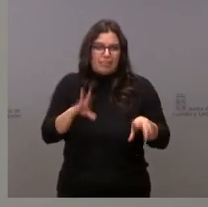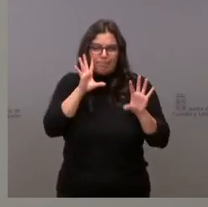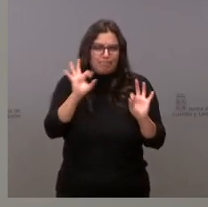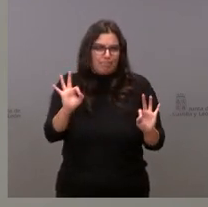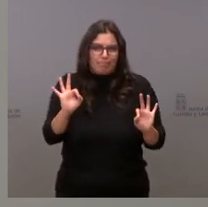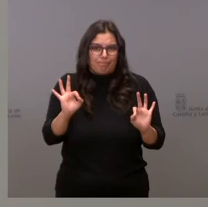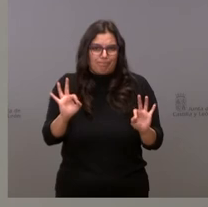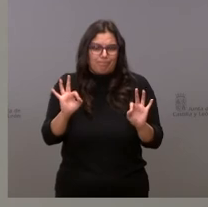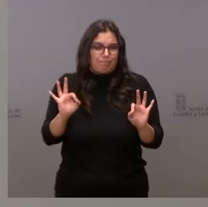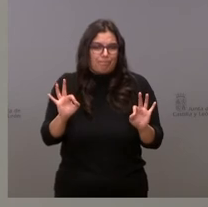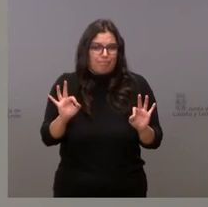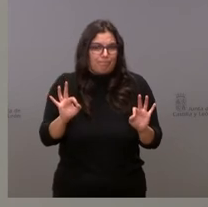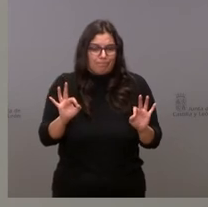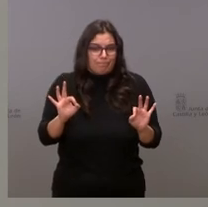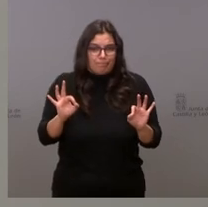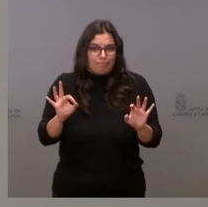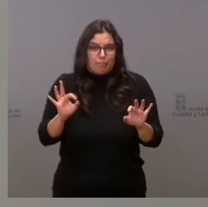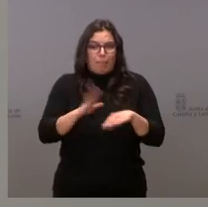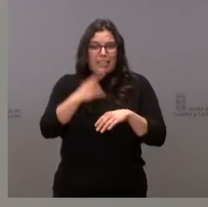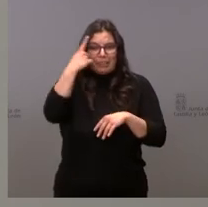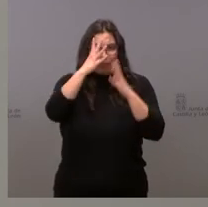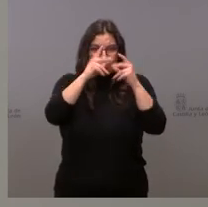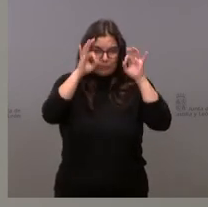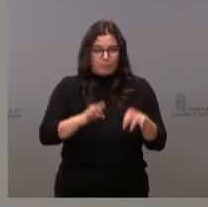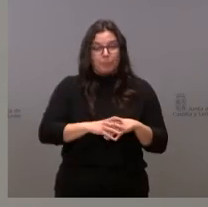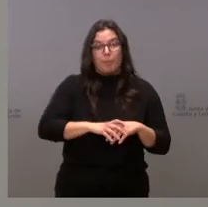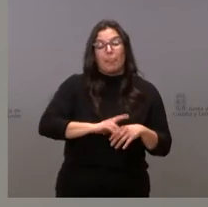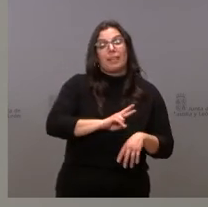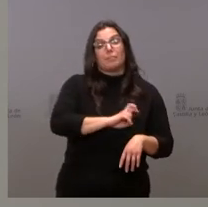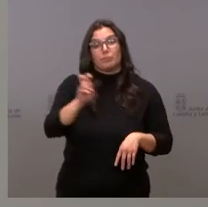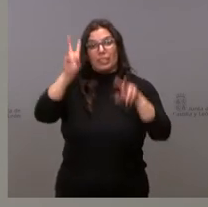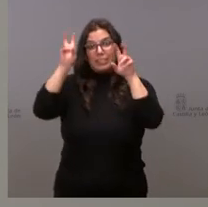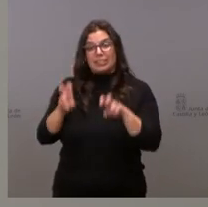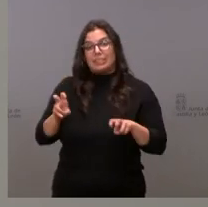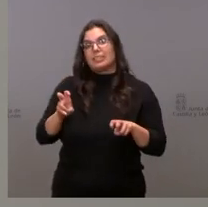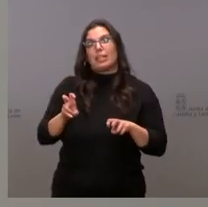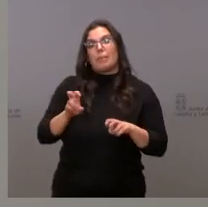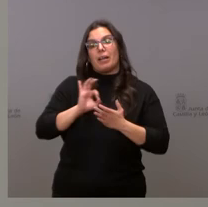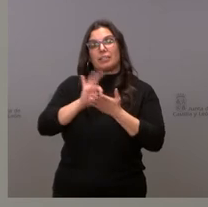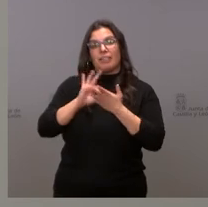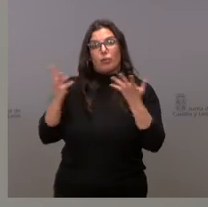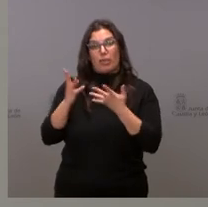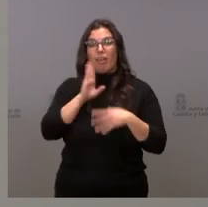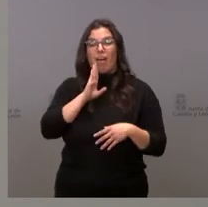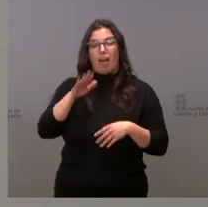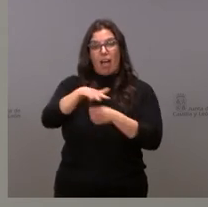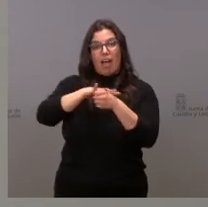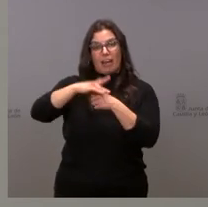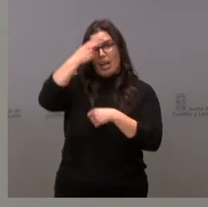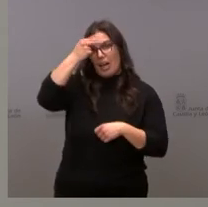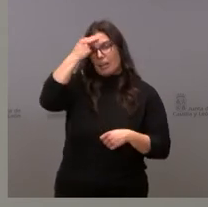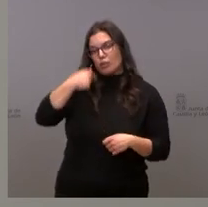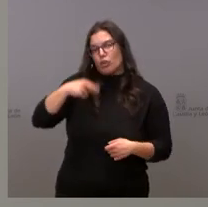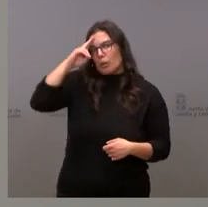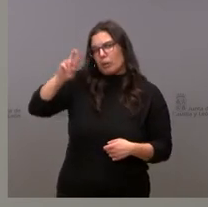en cuanto a la cuantificación en segundo lugar en cuanto al tema de la pérdida de prestación yo respeto mucho lo que dicen